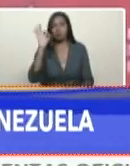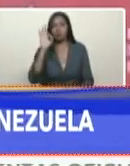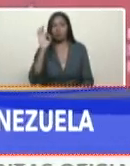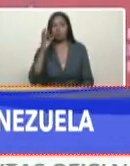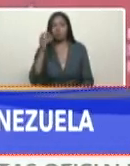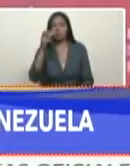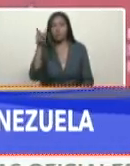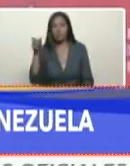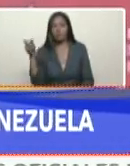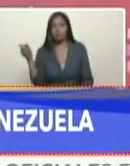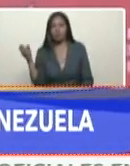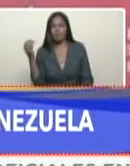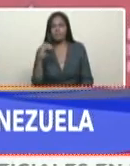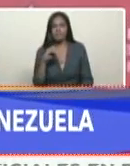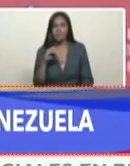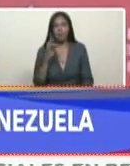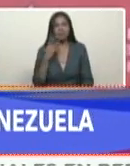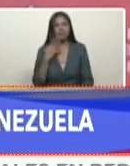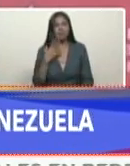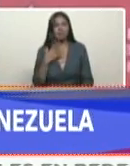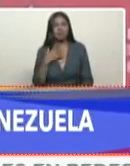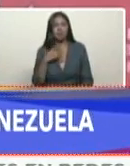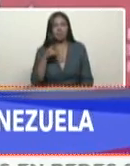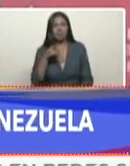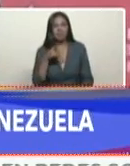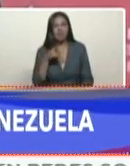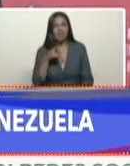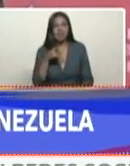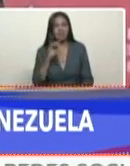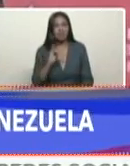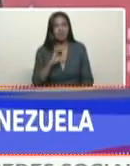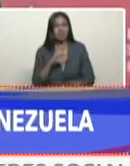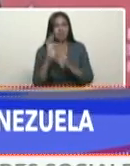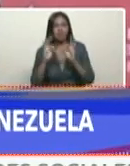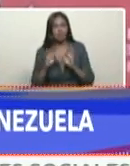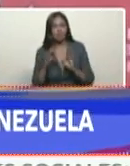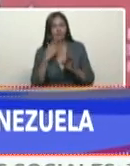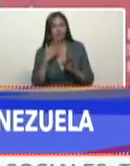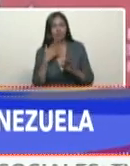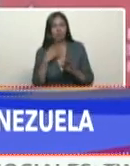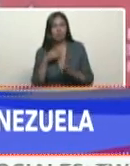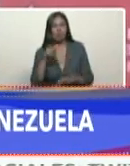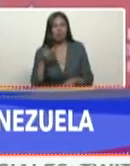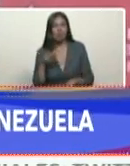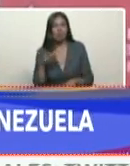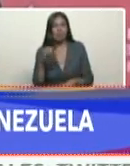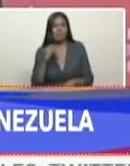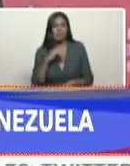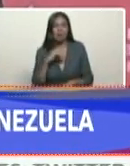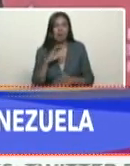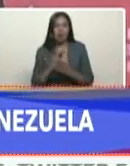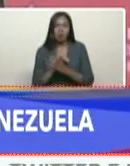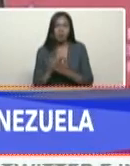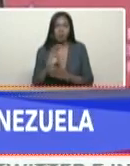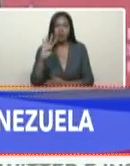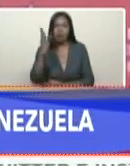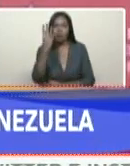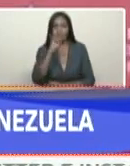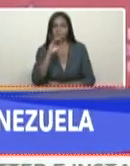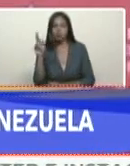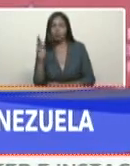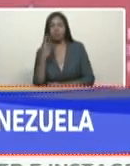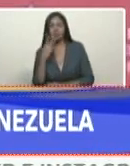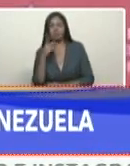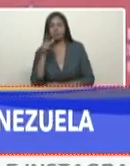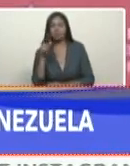mucha gente todavía. Claro, en épocas de la República Oligárquica Neocolonial de la Cuarta República,